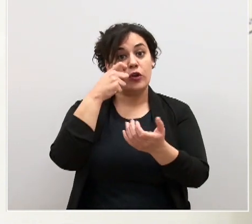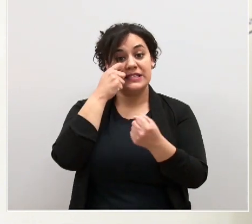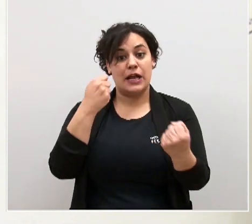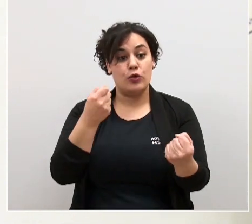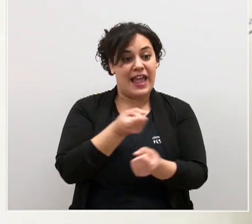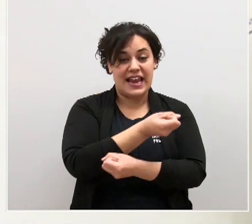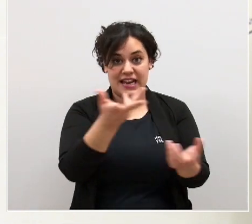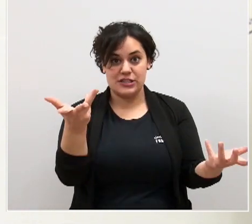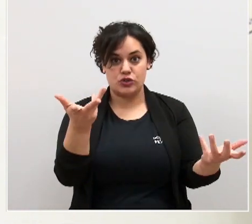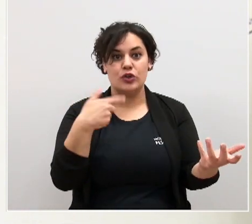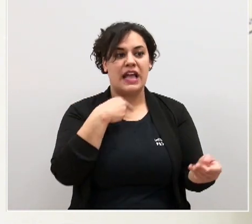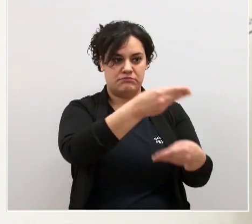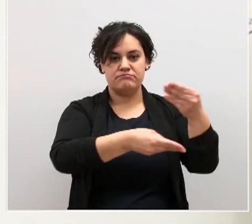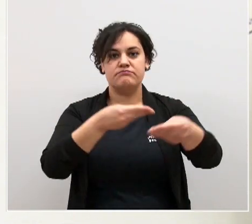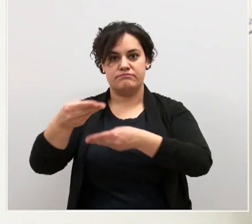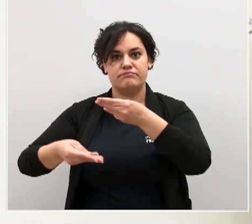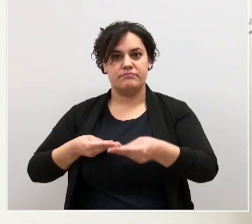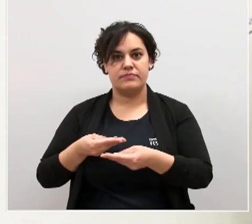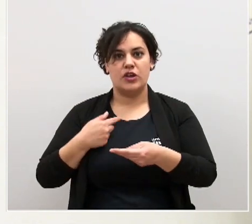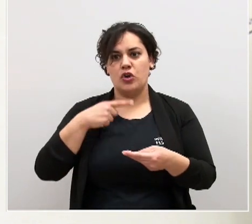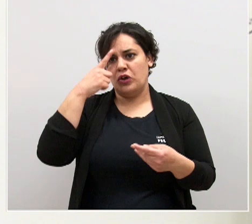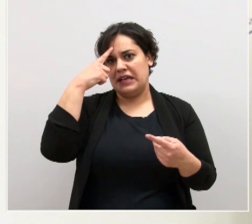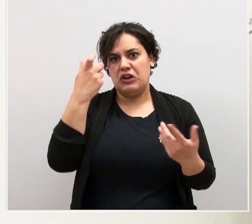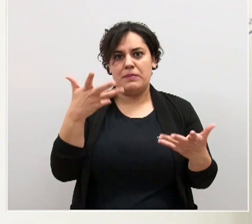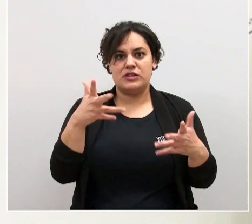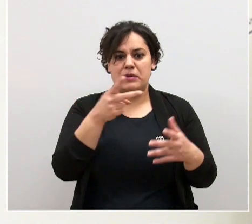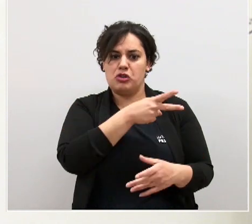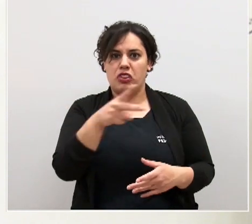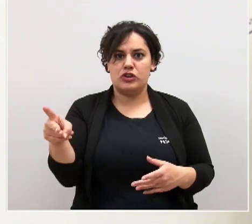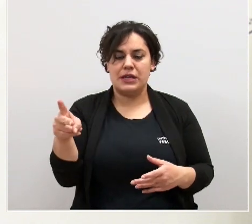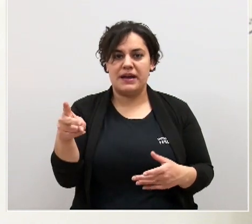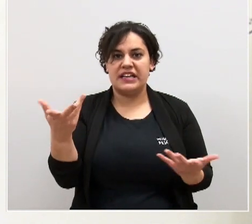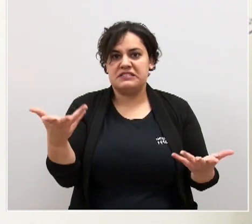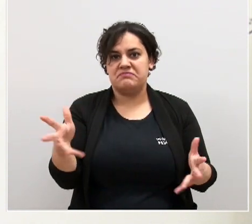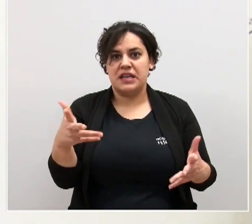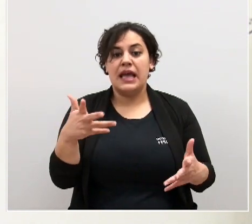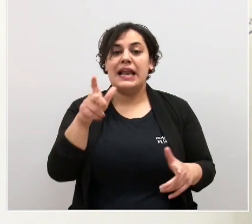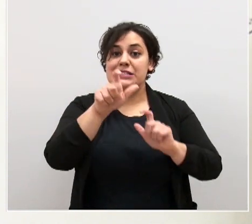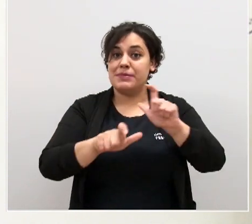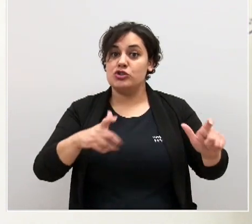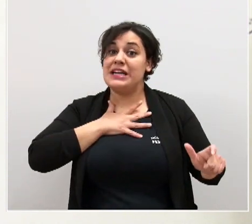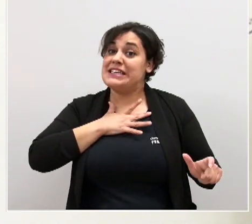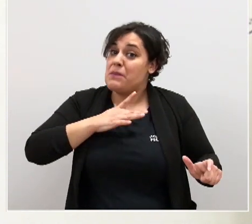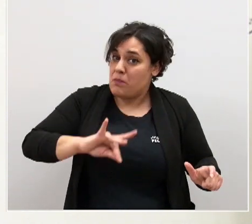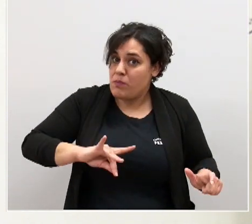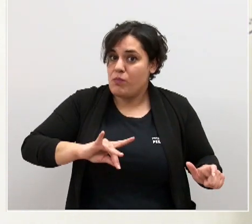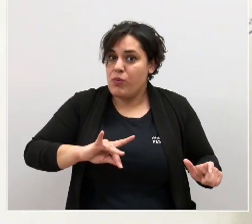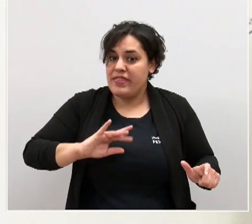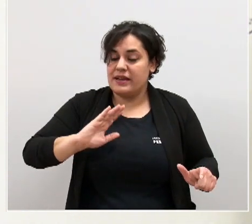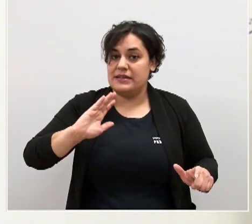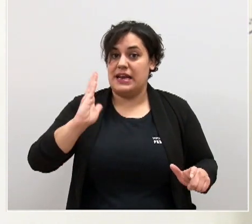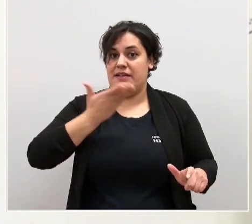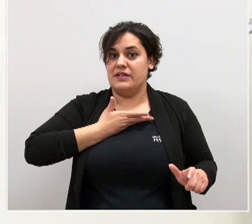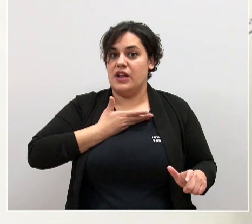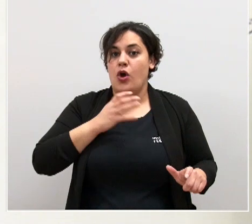Yo espero que en el marco de unas 2 semanas prácticamente tengamos a todos esos casos posibles que llamábamos casos posibles como casos reales